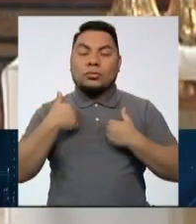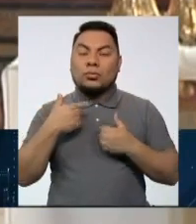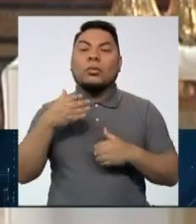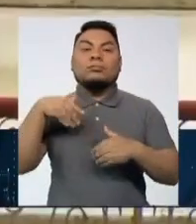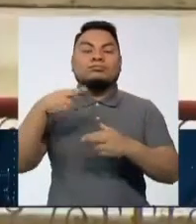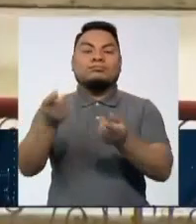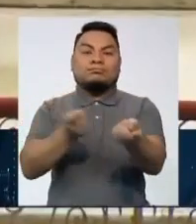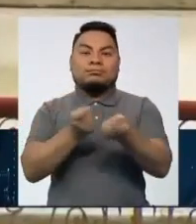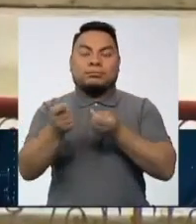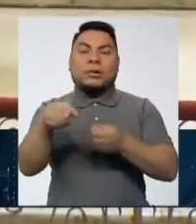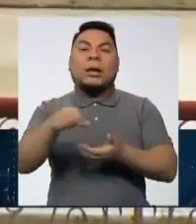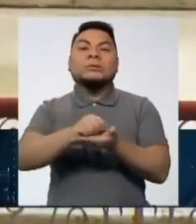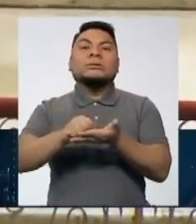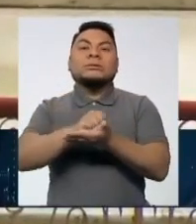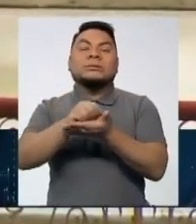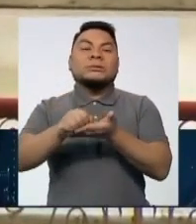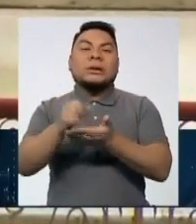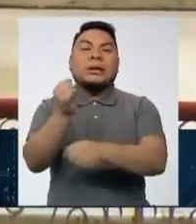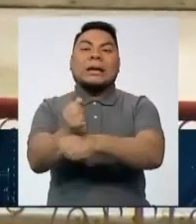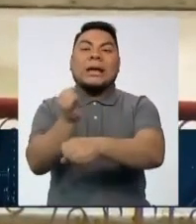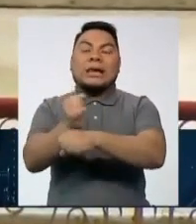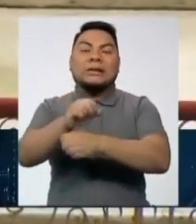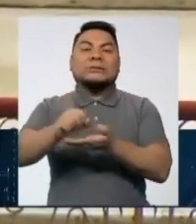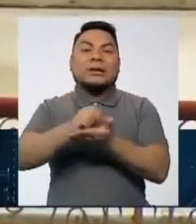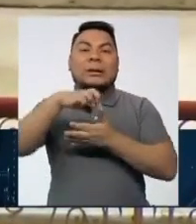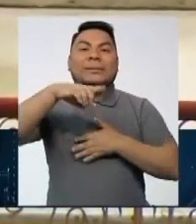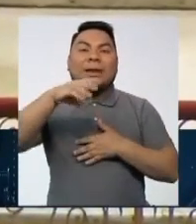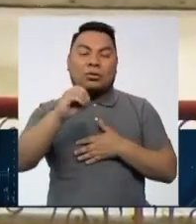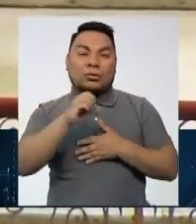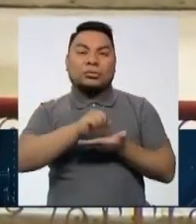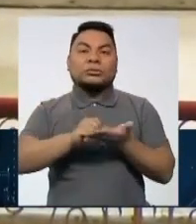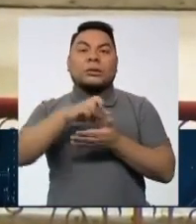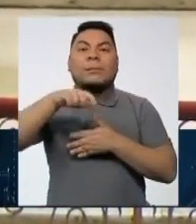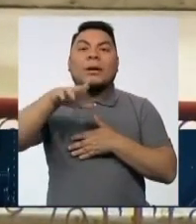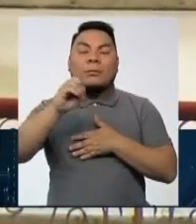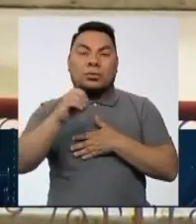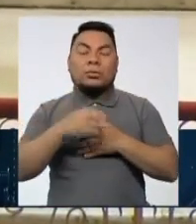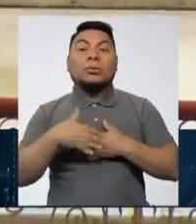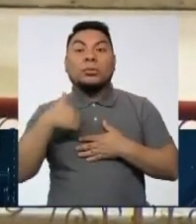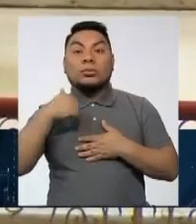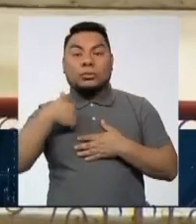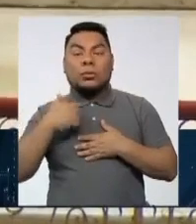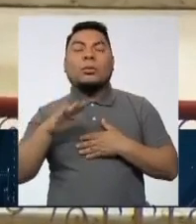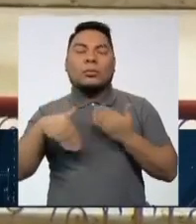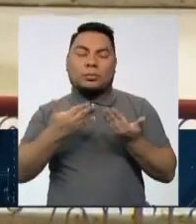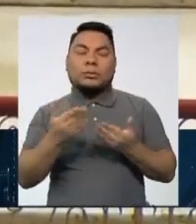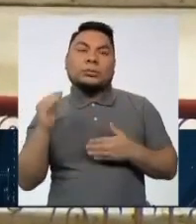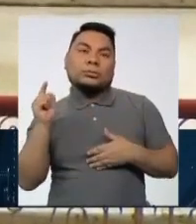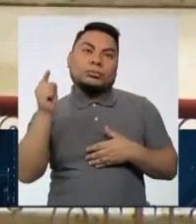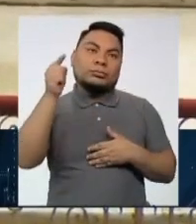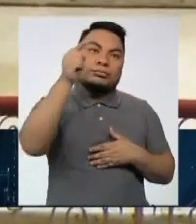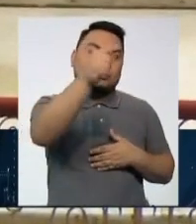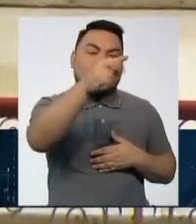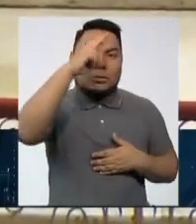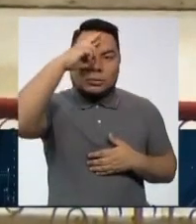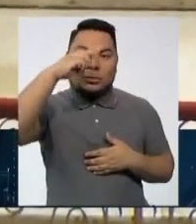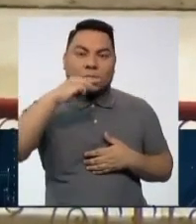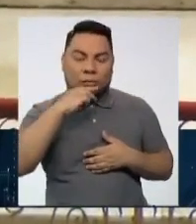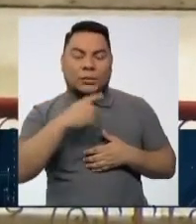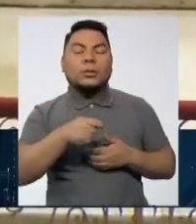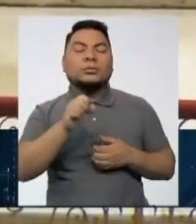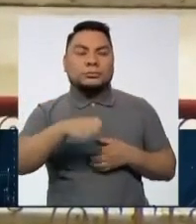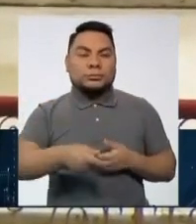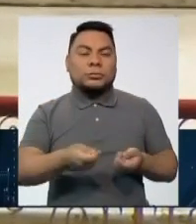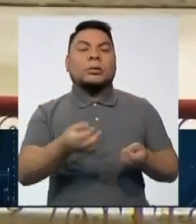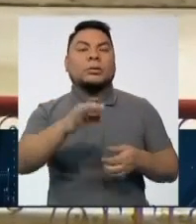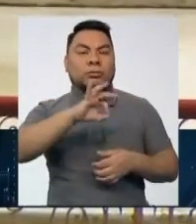San Pedro y San Pablo en la Vía Ostiense, en Roma, como signo de pertenencia al